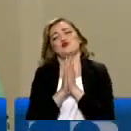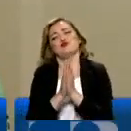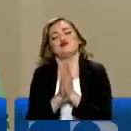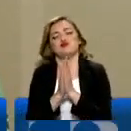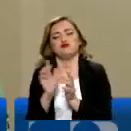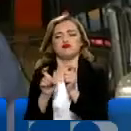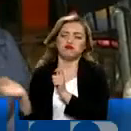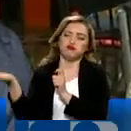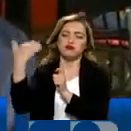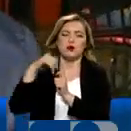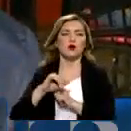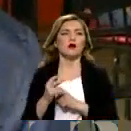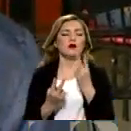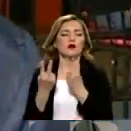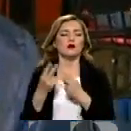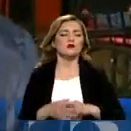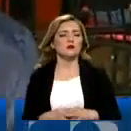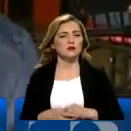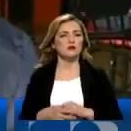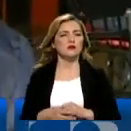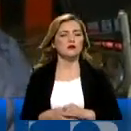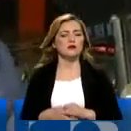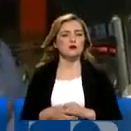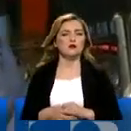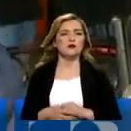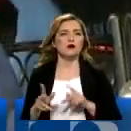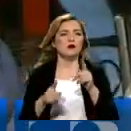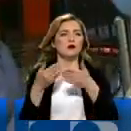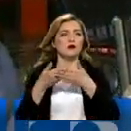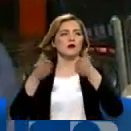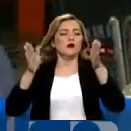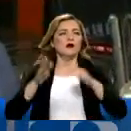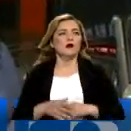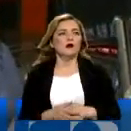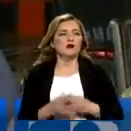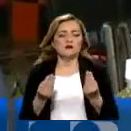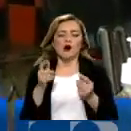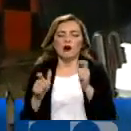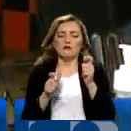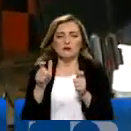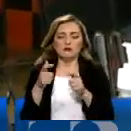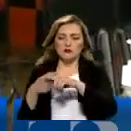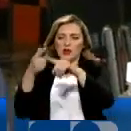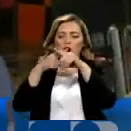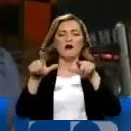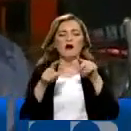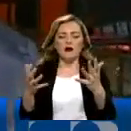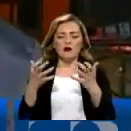comience a venir ahora de qué y ahora en las playas porque ya mucha gente yo